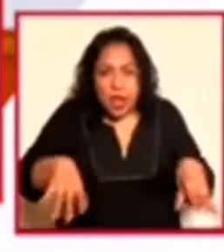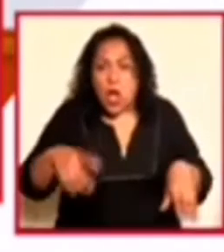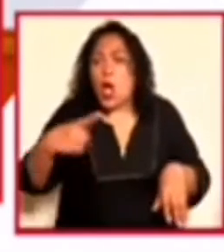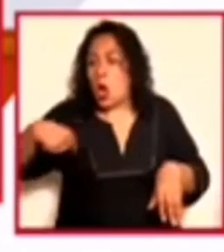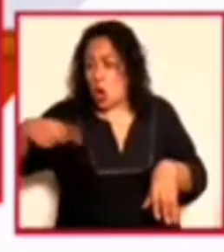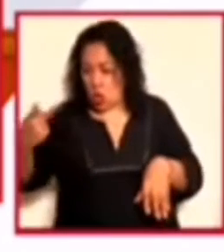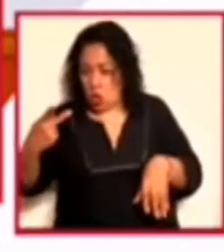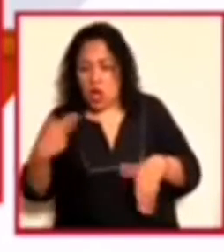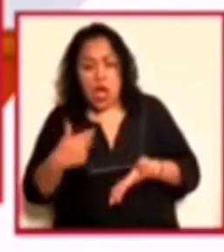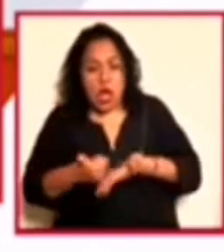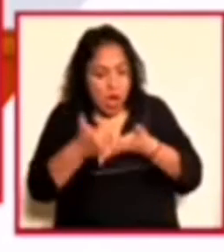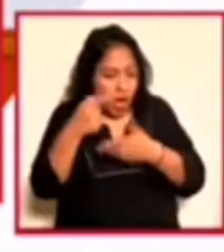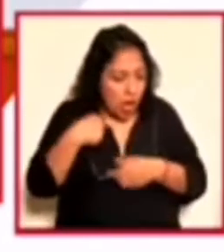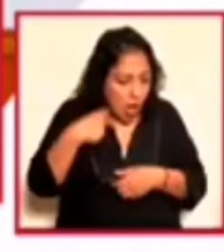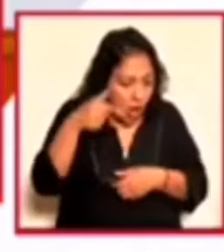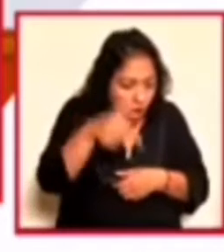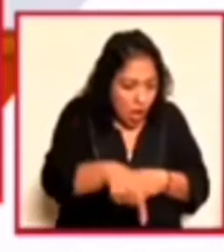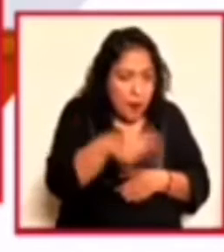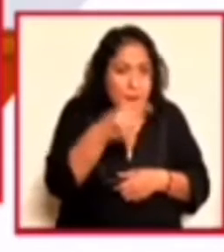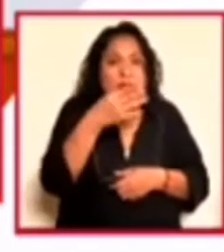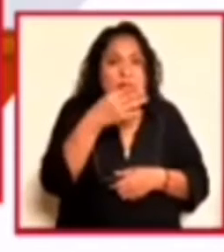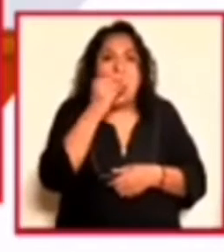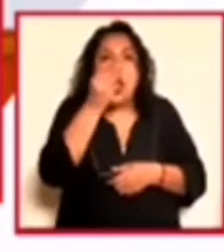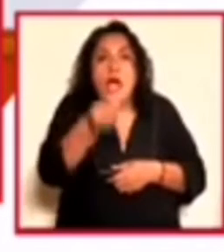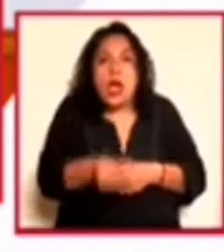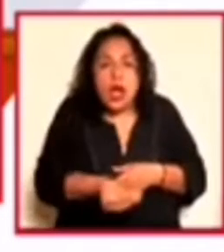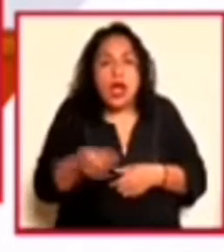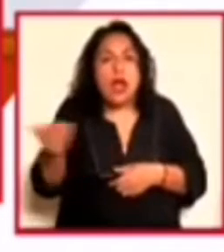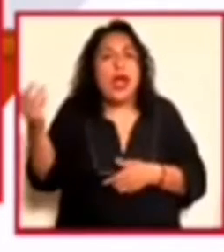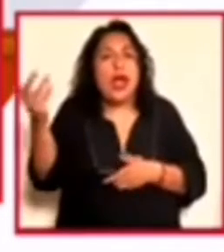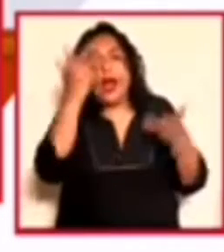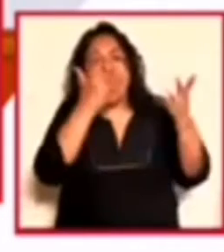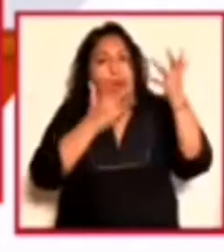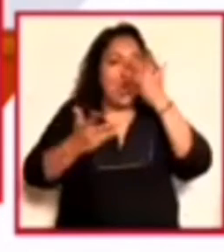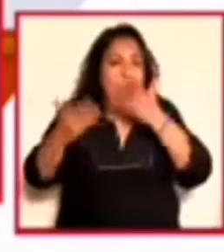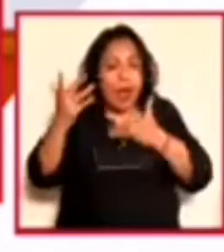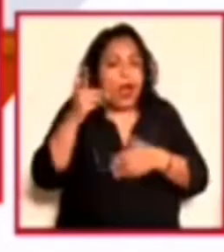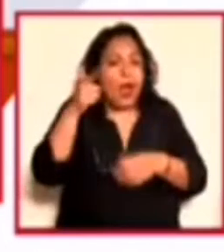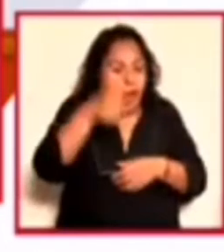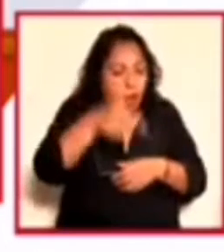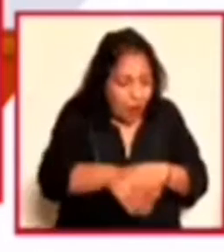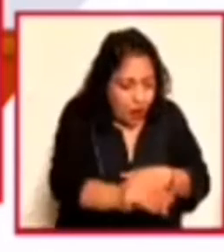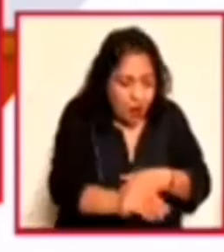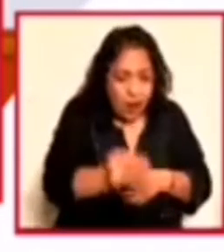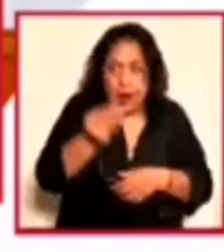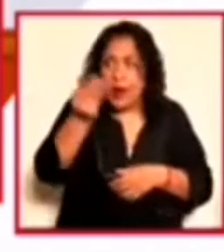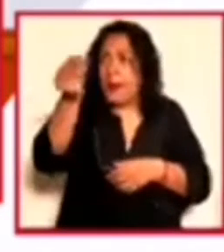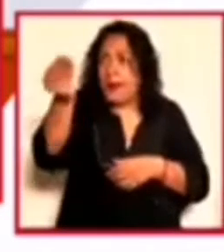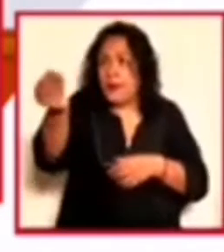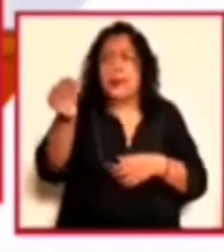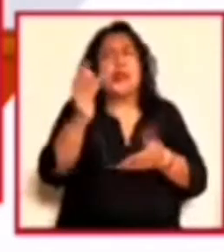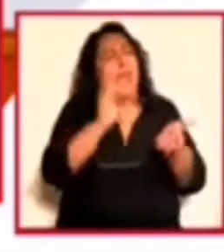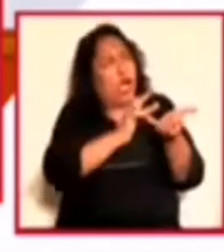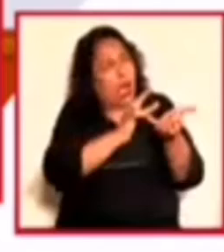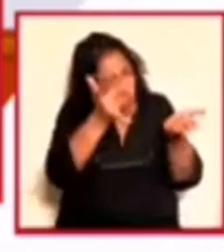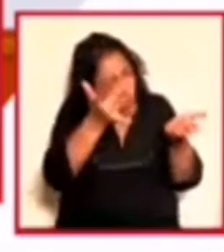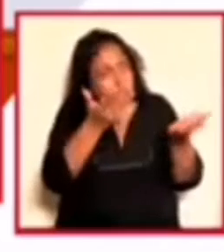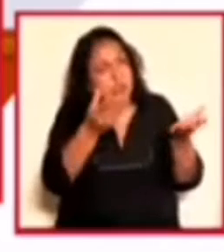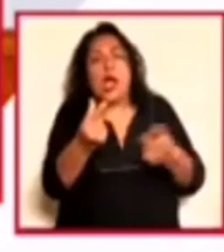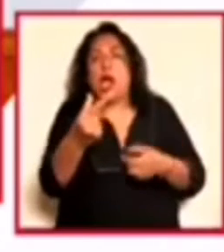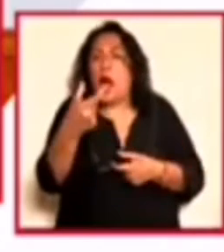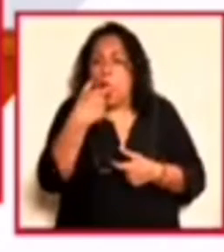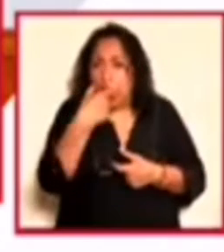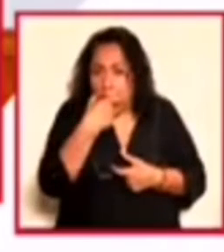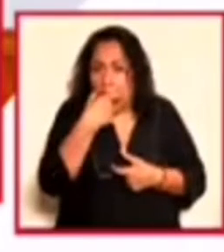la dentadura postiza que se le había caído, que estaba borracho. Se la encontramos, se la dijo gracias muchacho, se la puso,